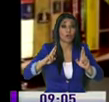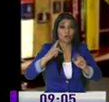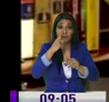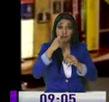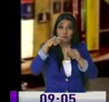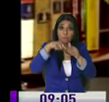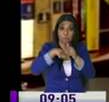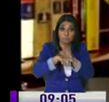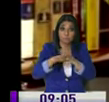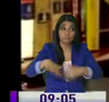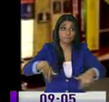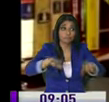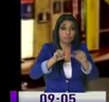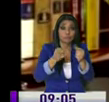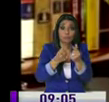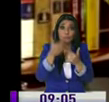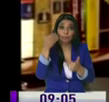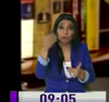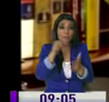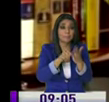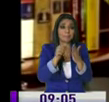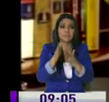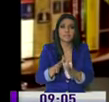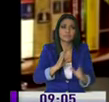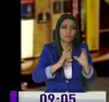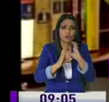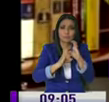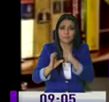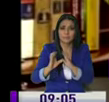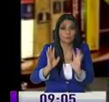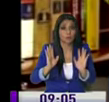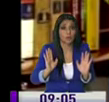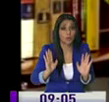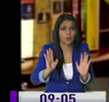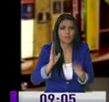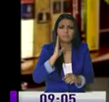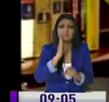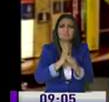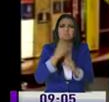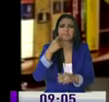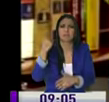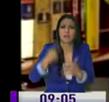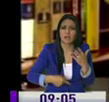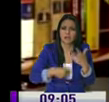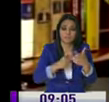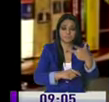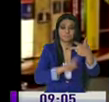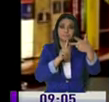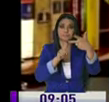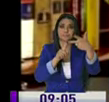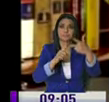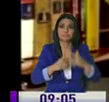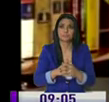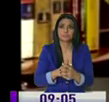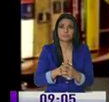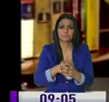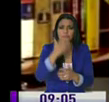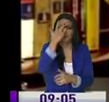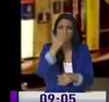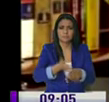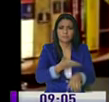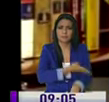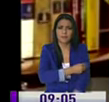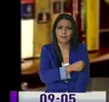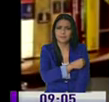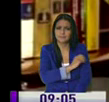afirmarnos en el buró político oa los ministros con los cuales conversaba y con qué fines el cero porque no se me comunicó de